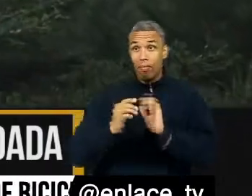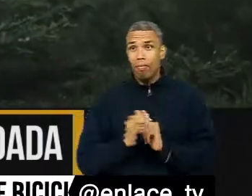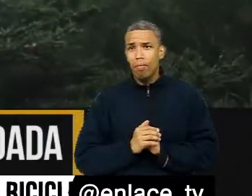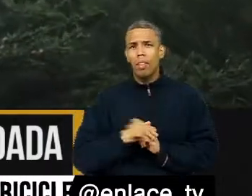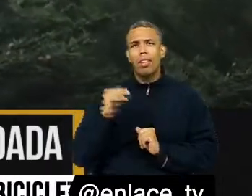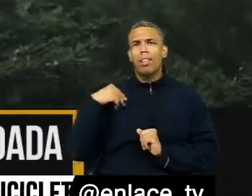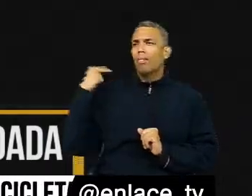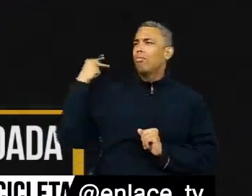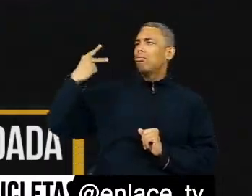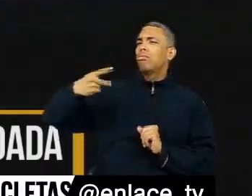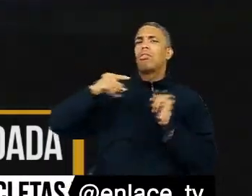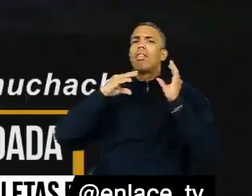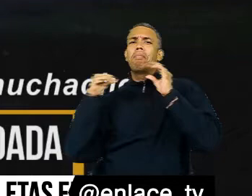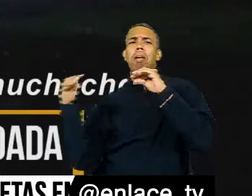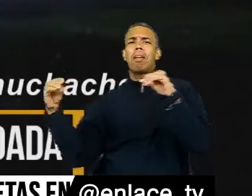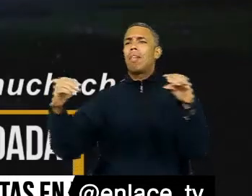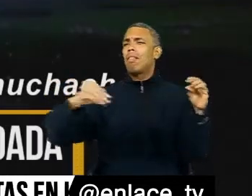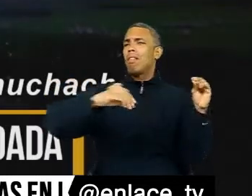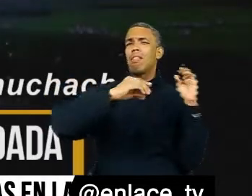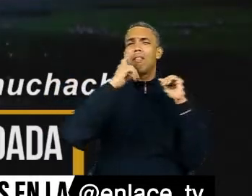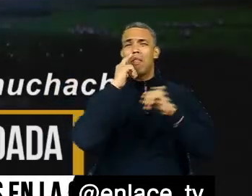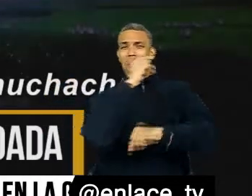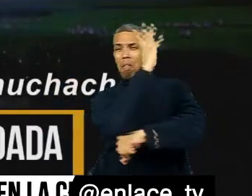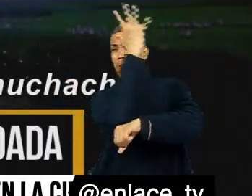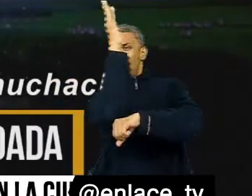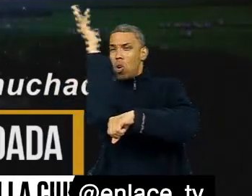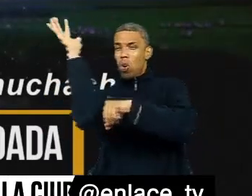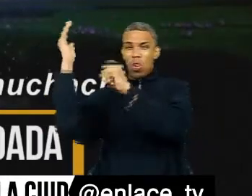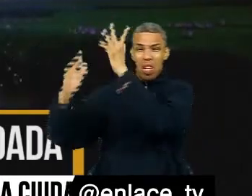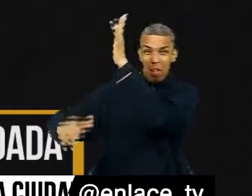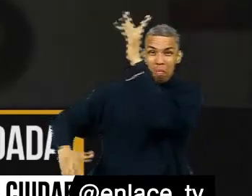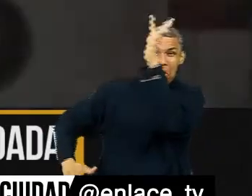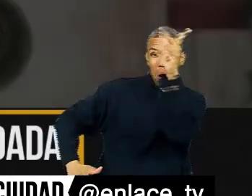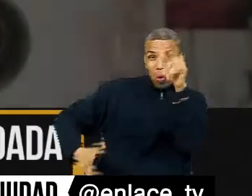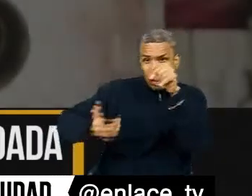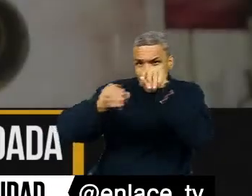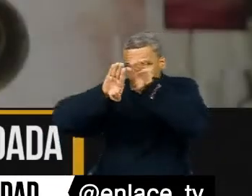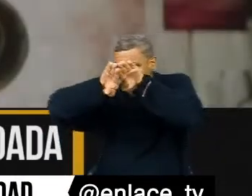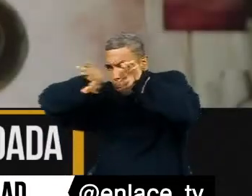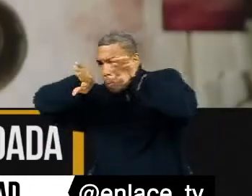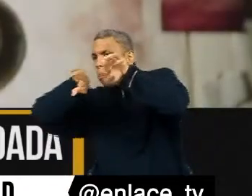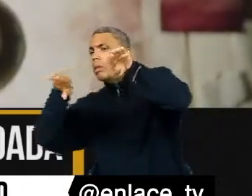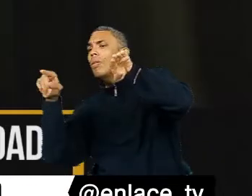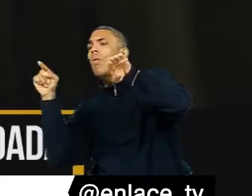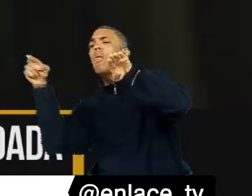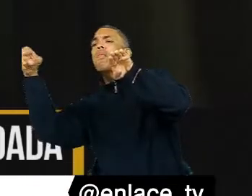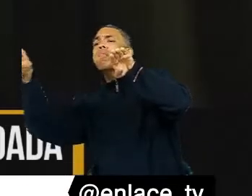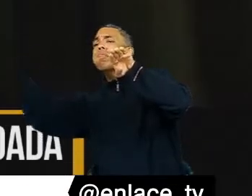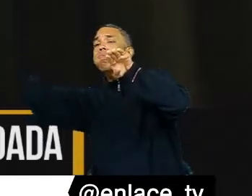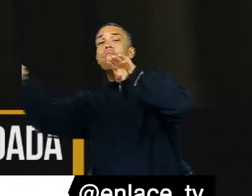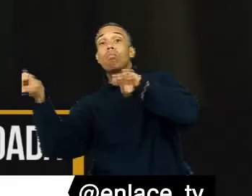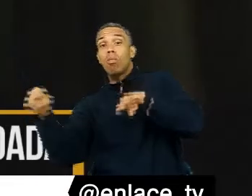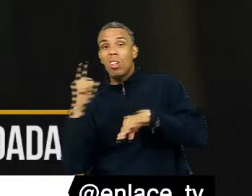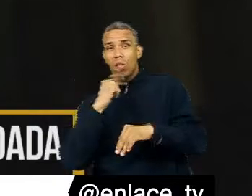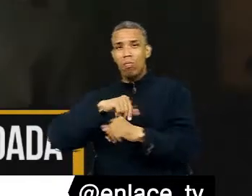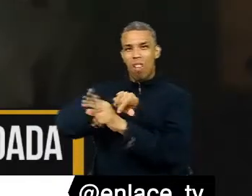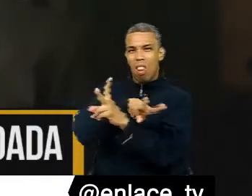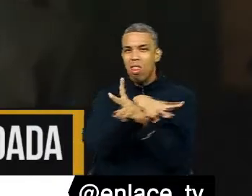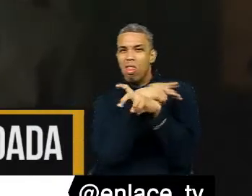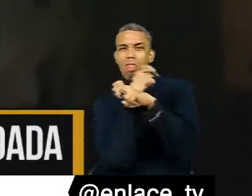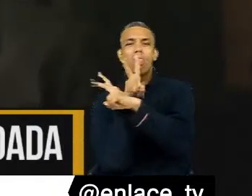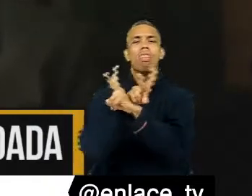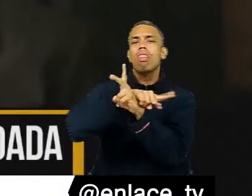dragón que vive en las profundidades del bosque en la región del noroeste del Pacífico. You know where it travels in this town. How long has it been out